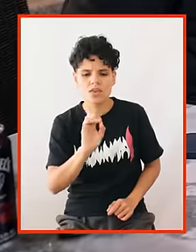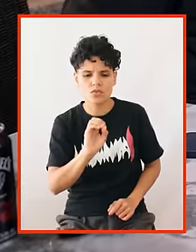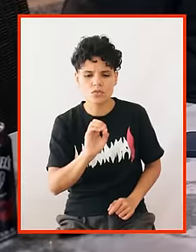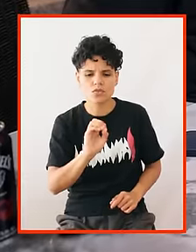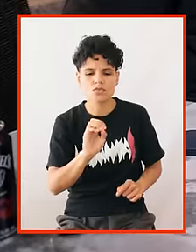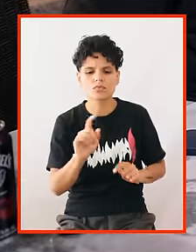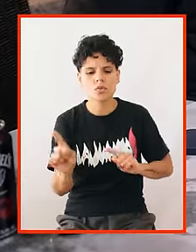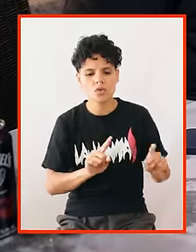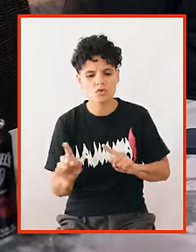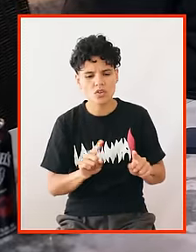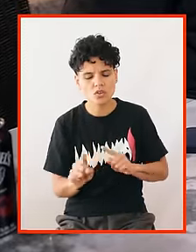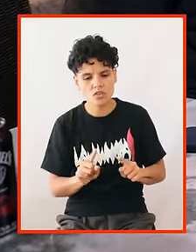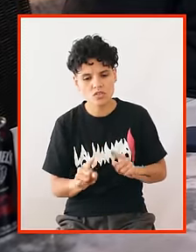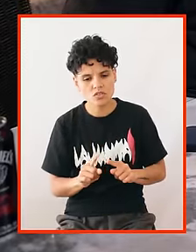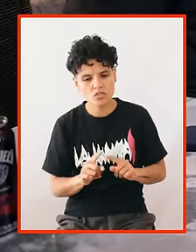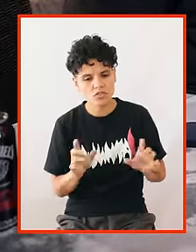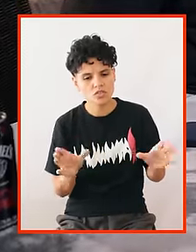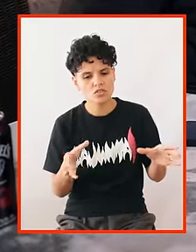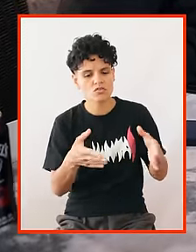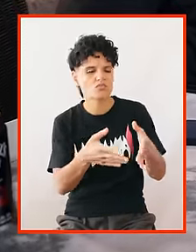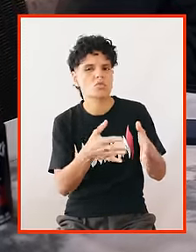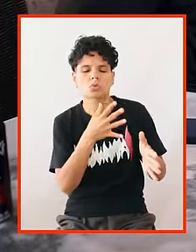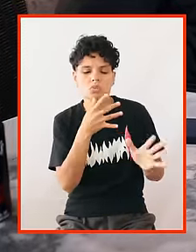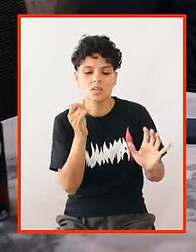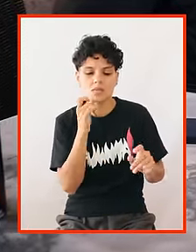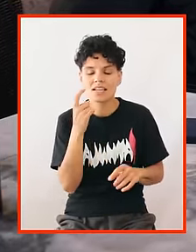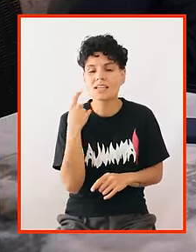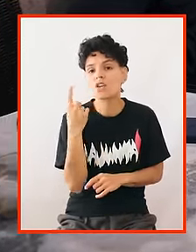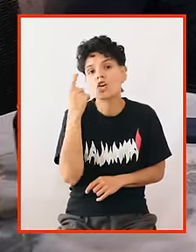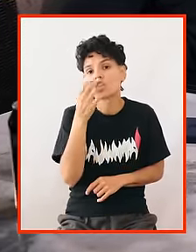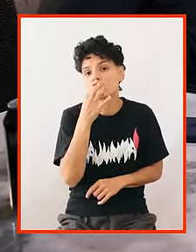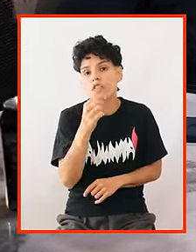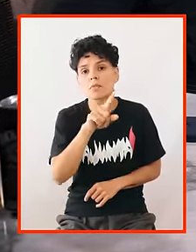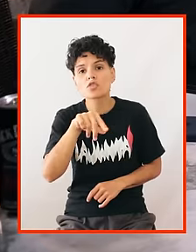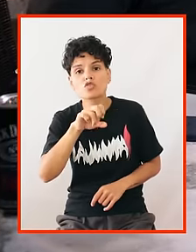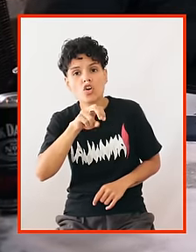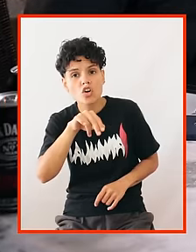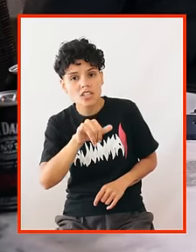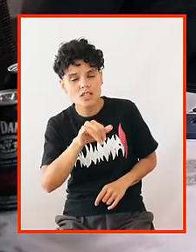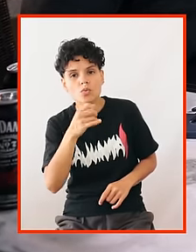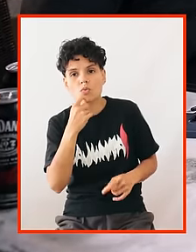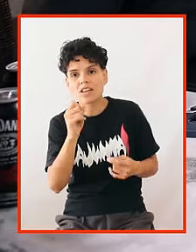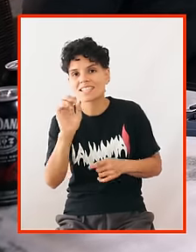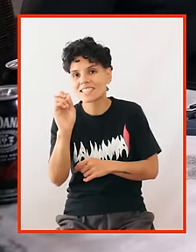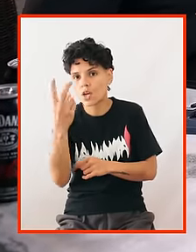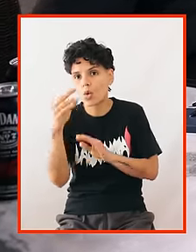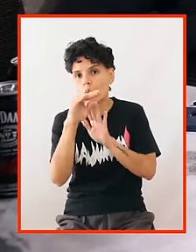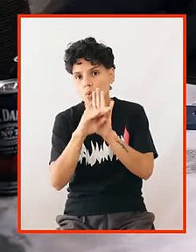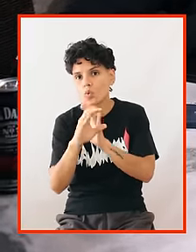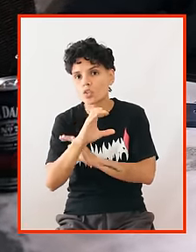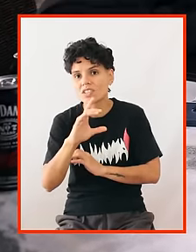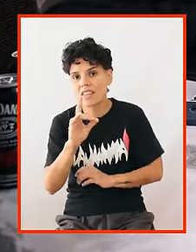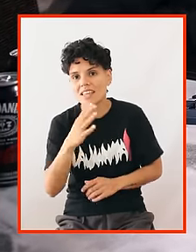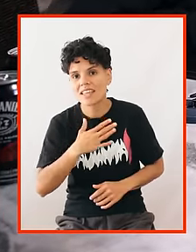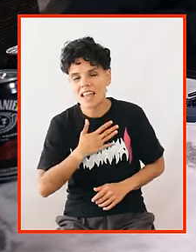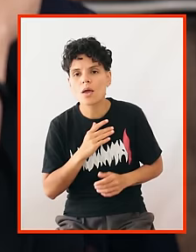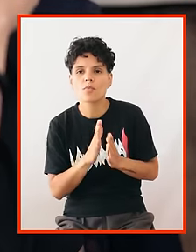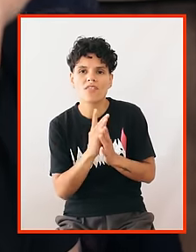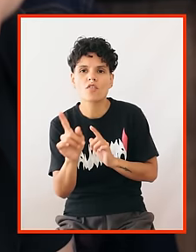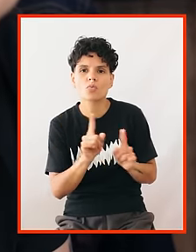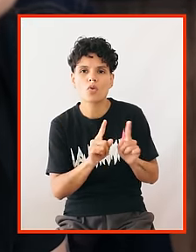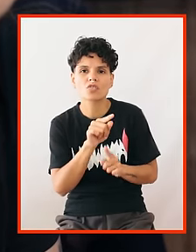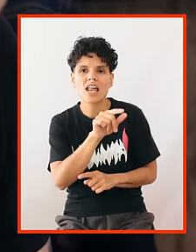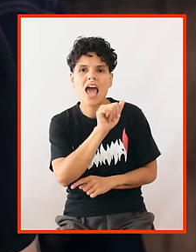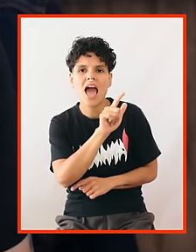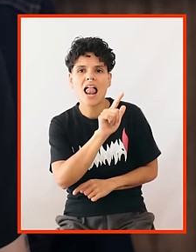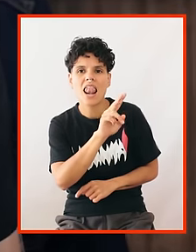Produjera. Nosotros como que fue una condición que le pusimos a Sony cuando grabamos ese segundo disco. Claro. Queríamos que lo produjera Álvaro. Porque